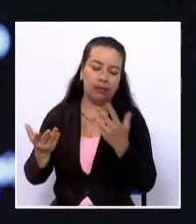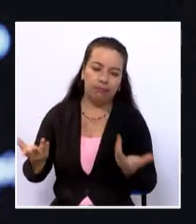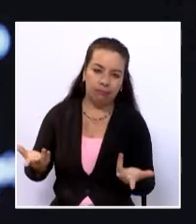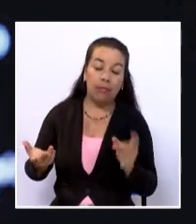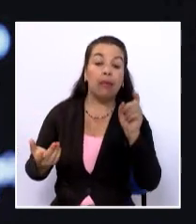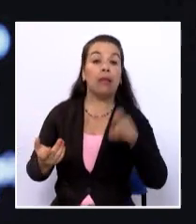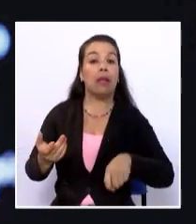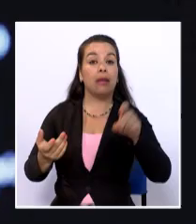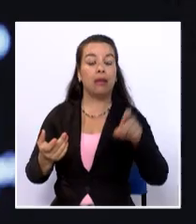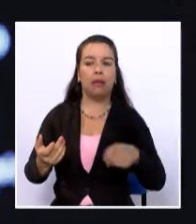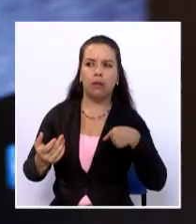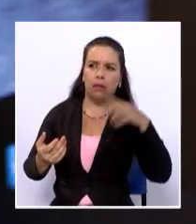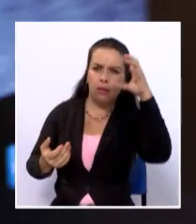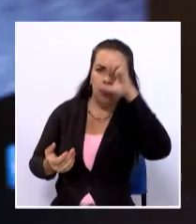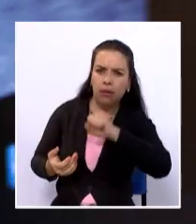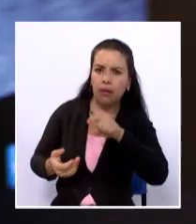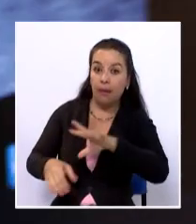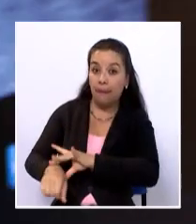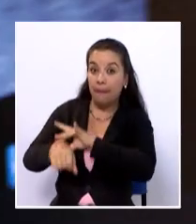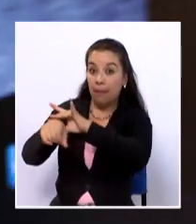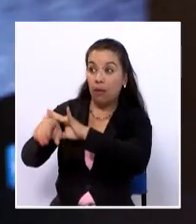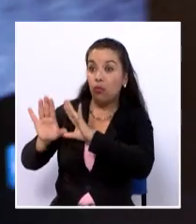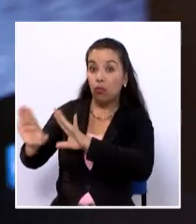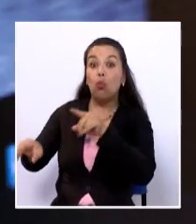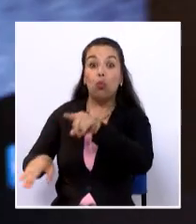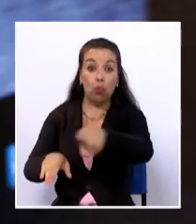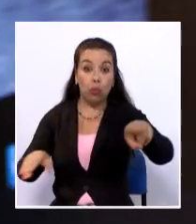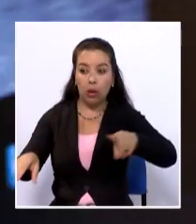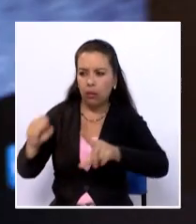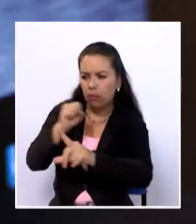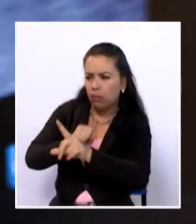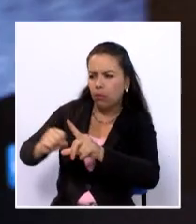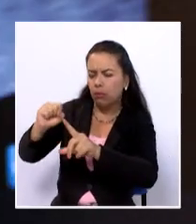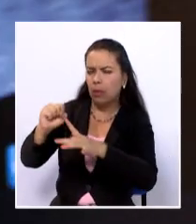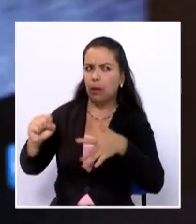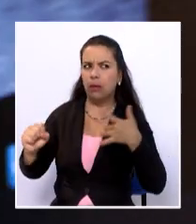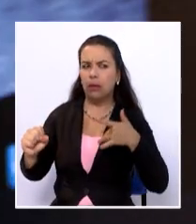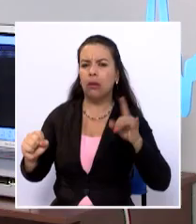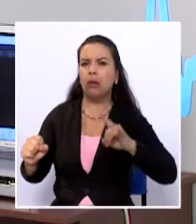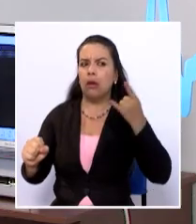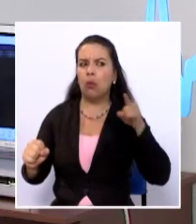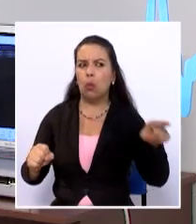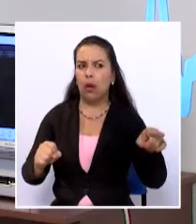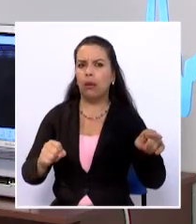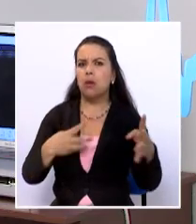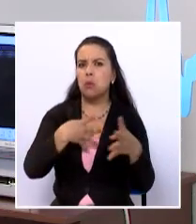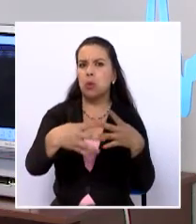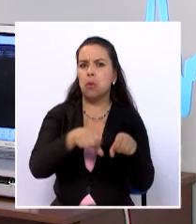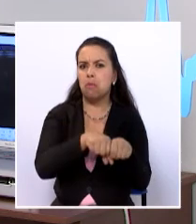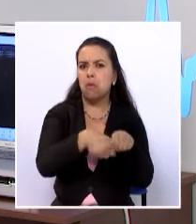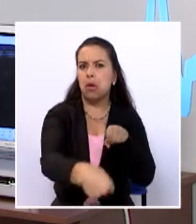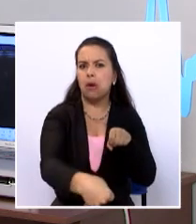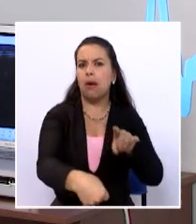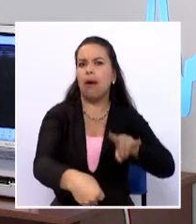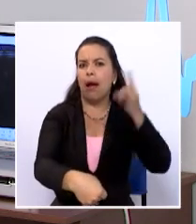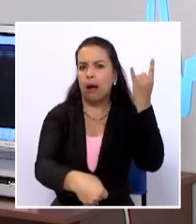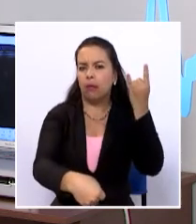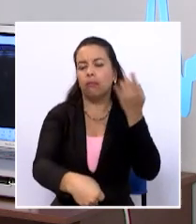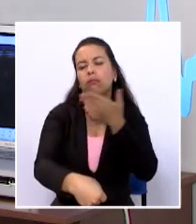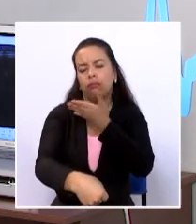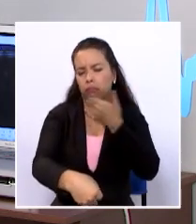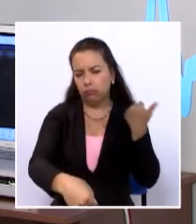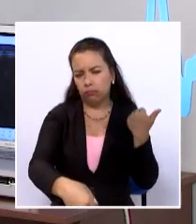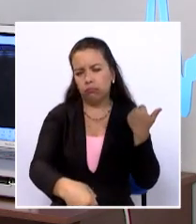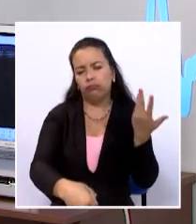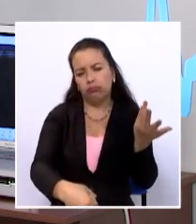si tendríamos que pensar si el médico si ustedes en la valoración sospechan que el paciente tenga una lesión de ligamento cruzado anterior o posterior pues la indicación